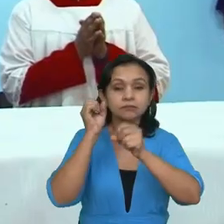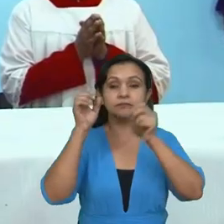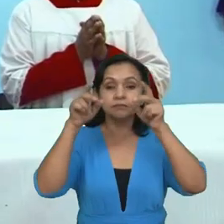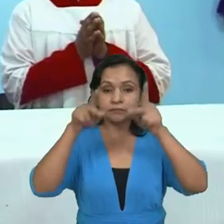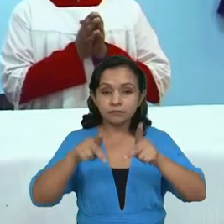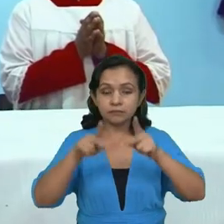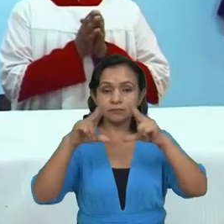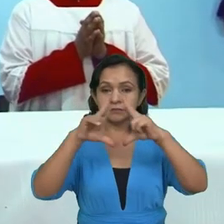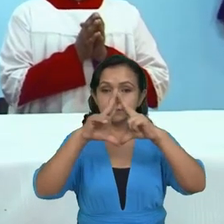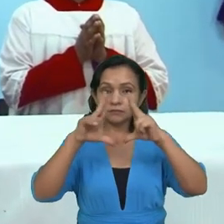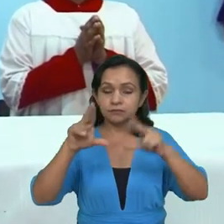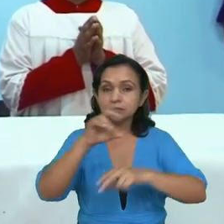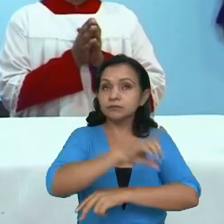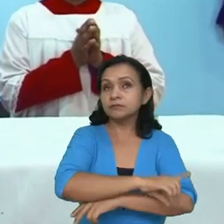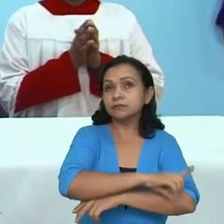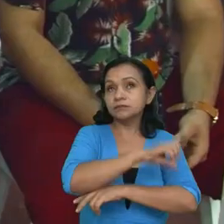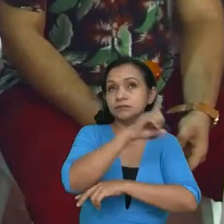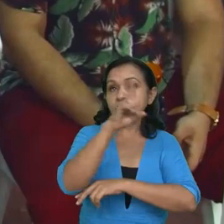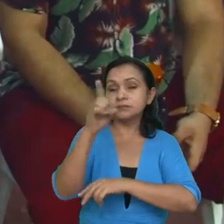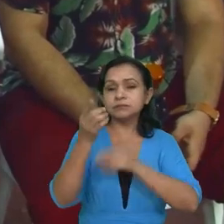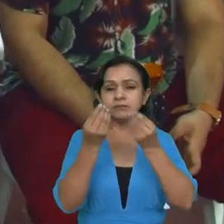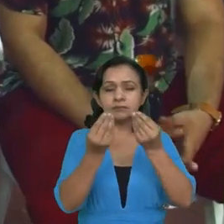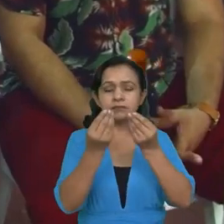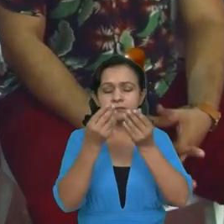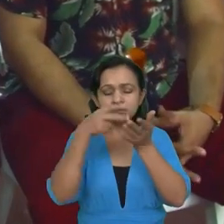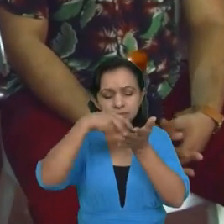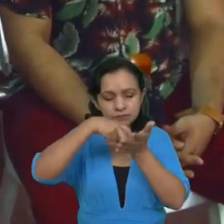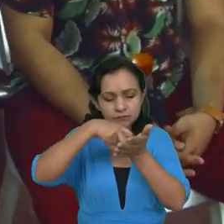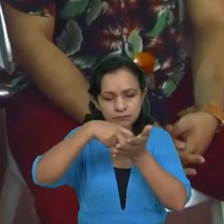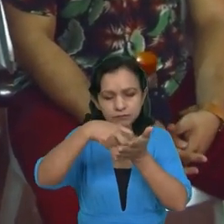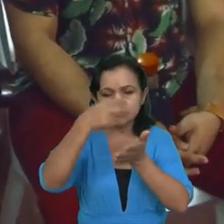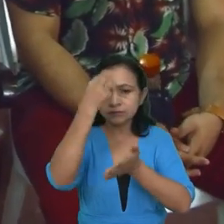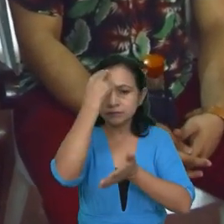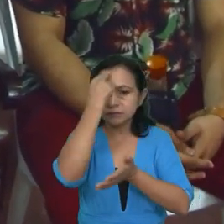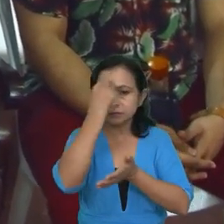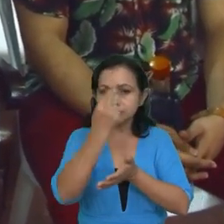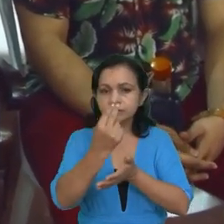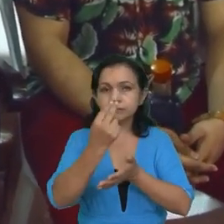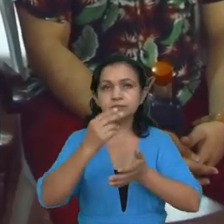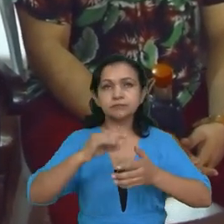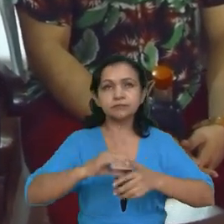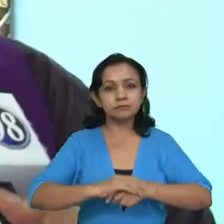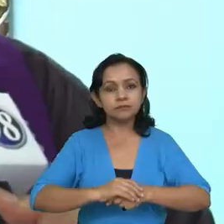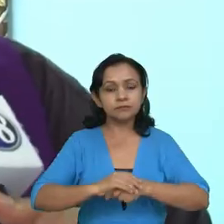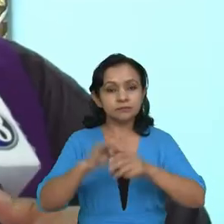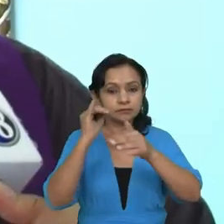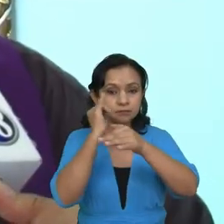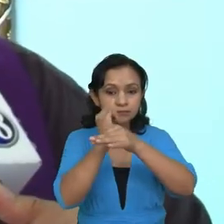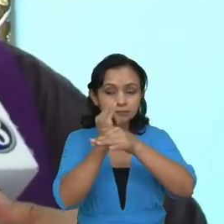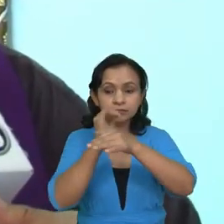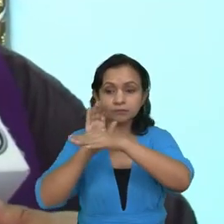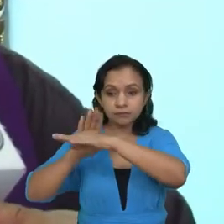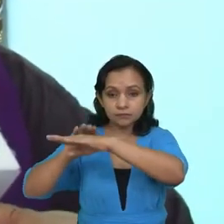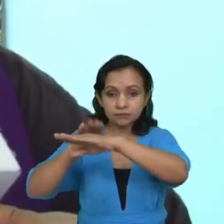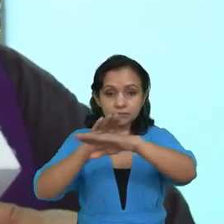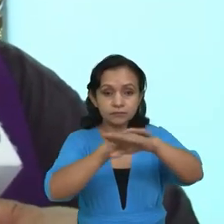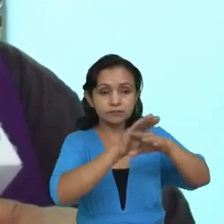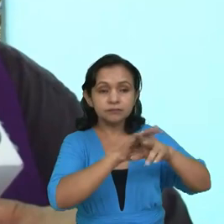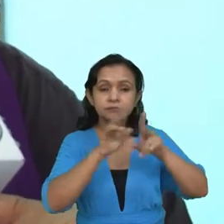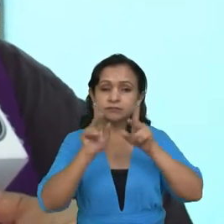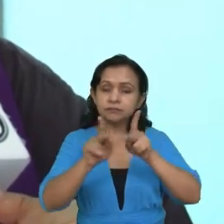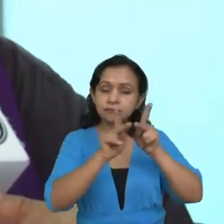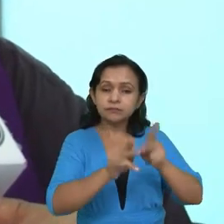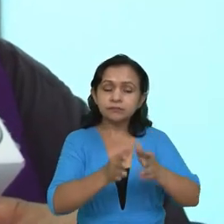celebra este día con mucha devoción la iglesia nos invita a los feligreses a tomar